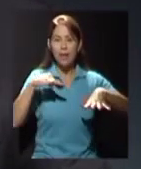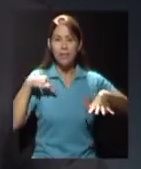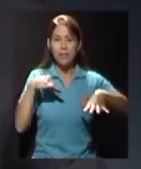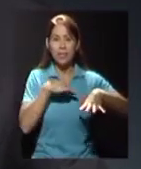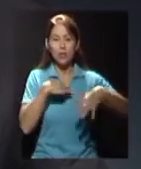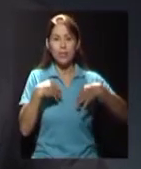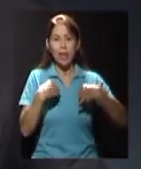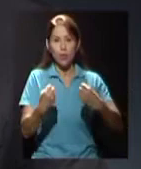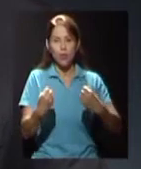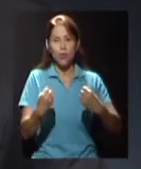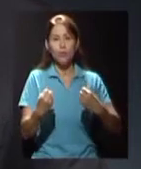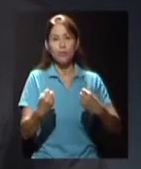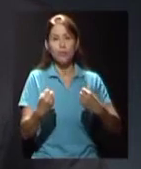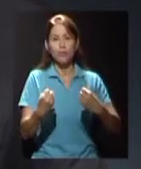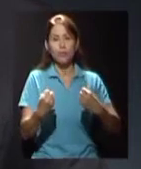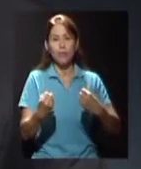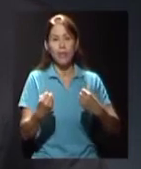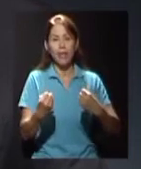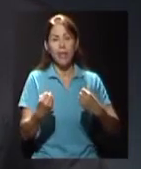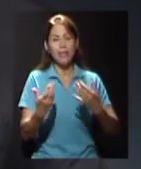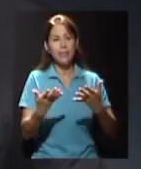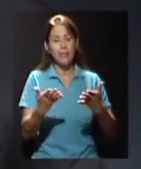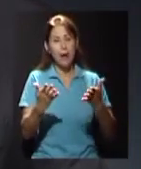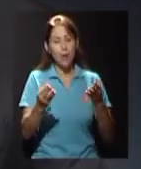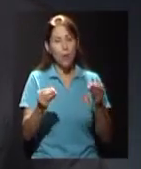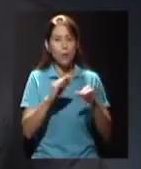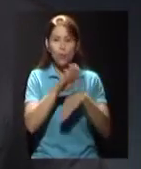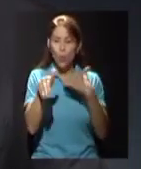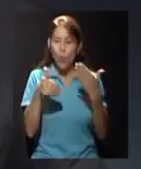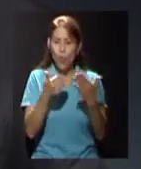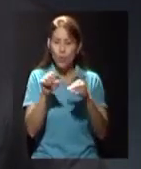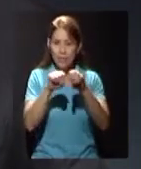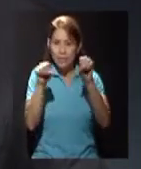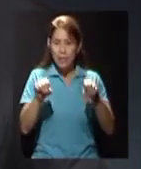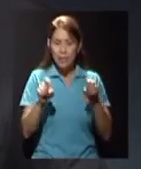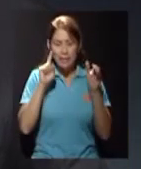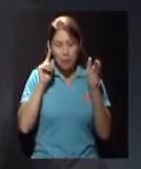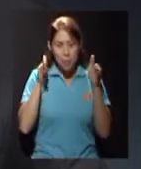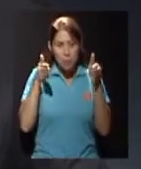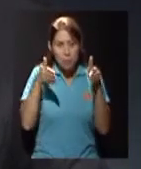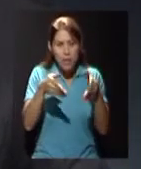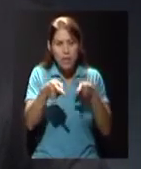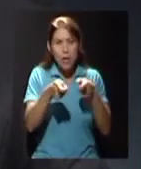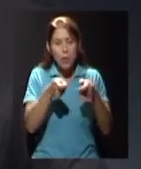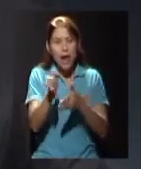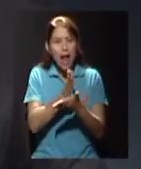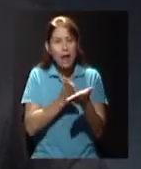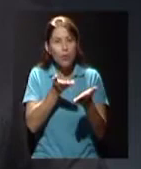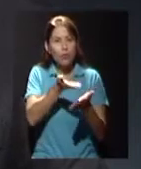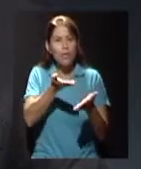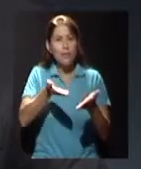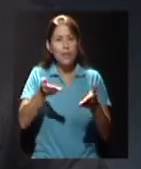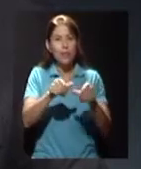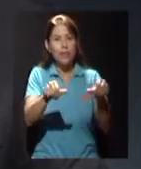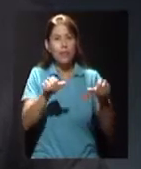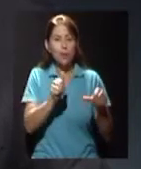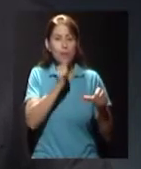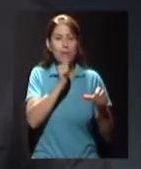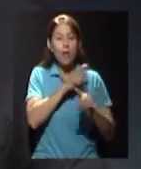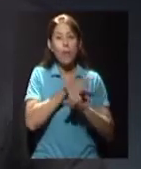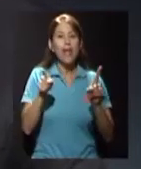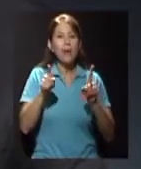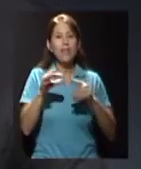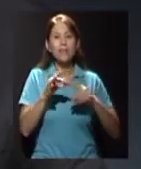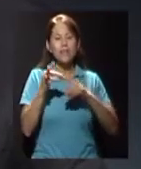inclinada a regular algunos aspectos del sector privado pero especialmente al sector público y hay